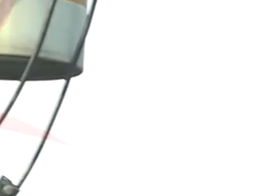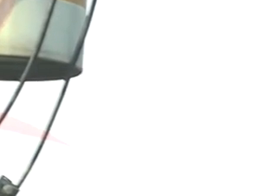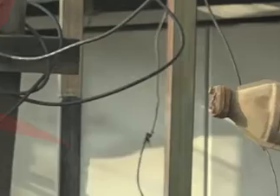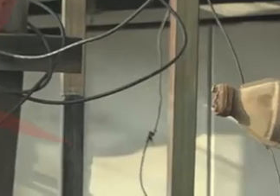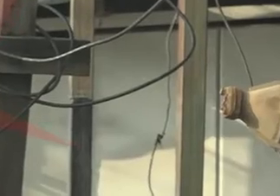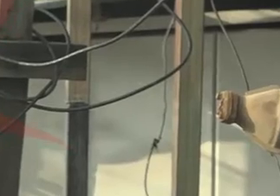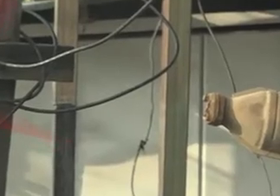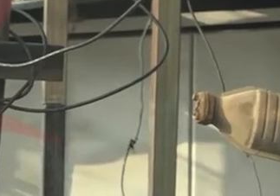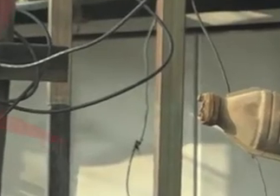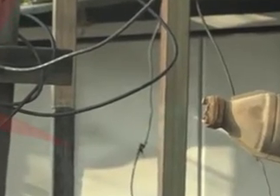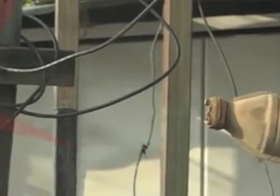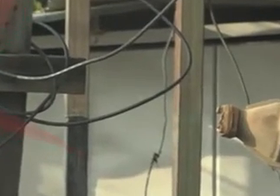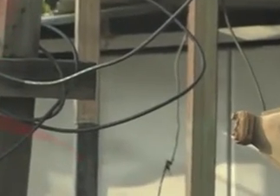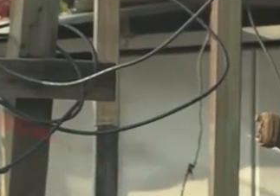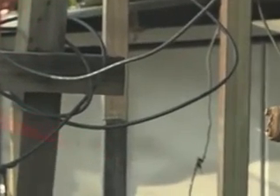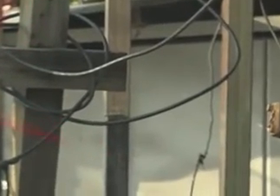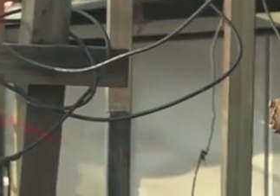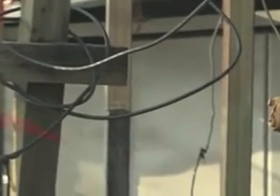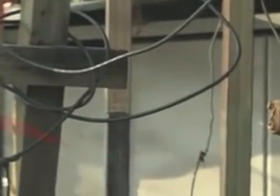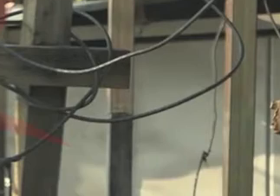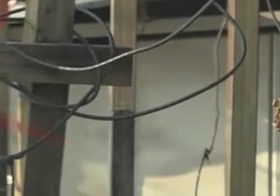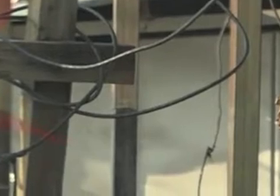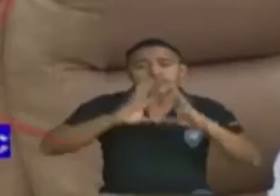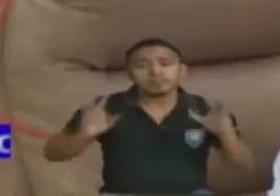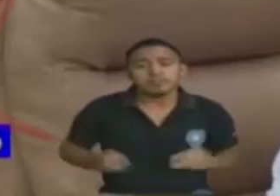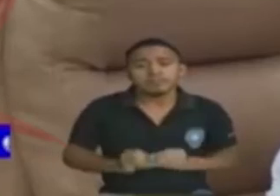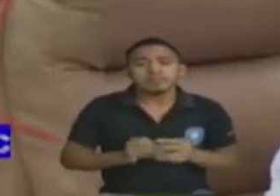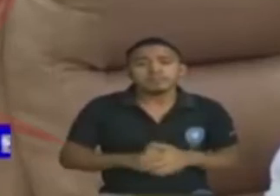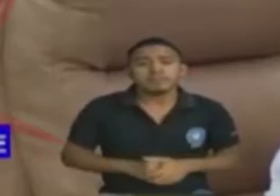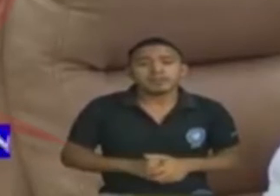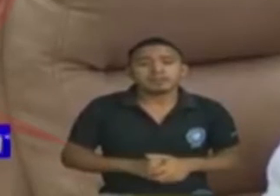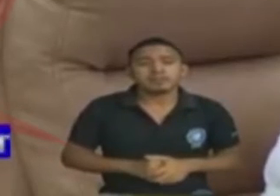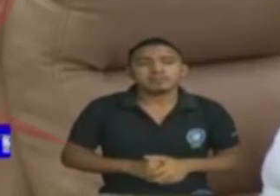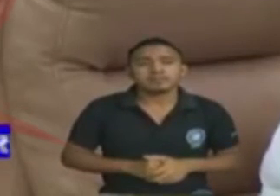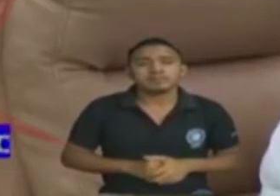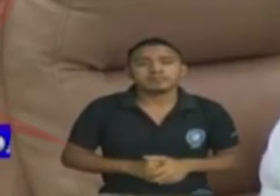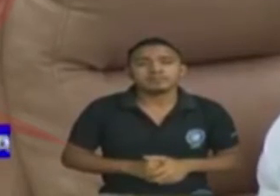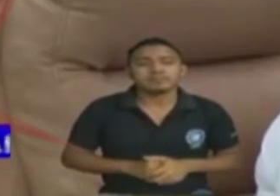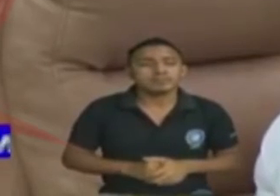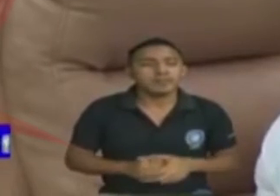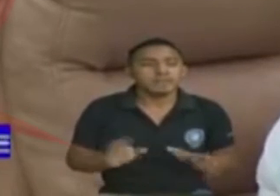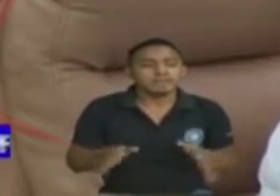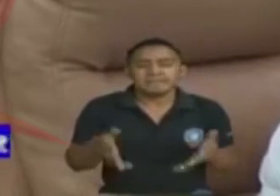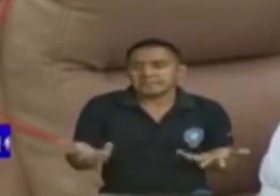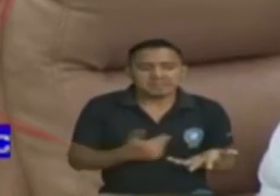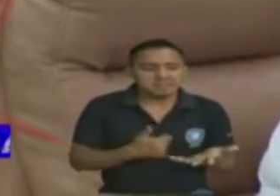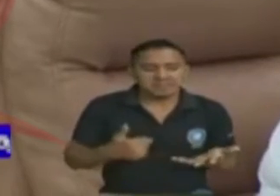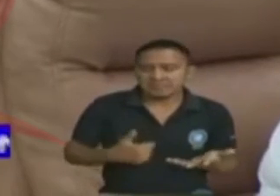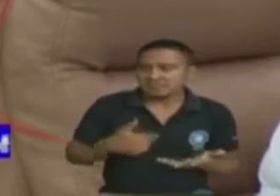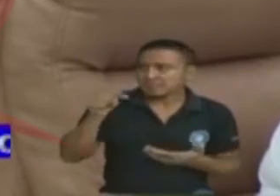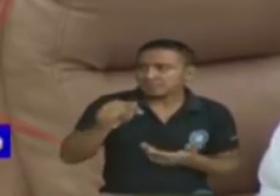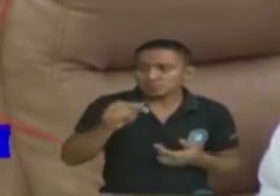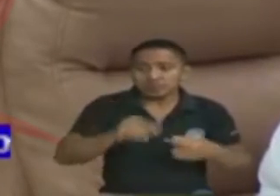de Electrificación Sostenible y Renovable. Con este tercer tramo, ¿qué es lo que pretendemos hacer?